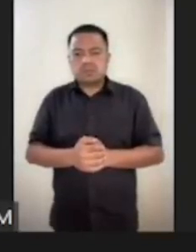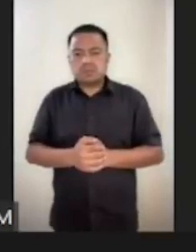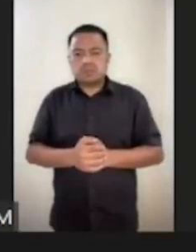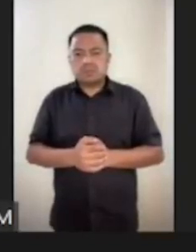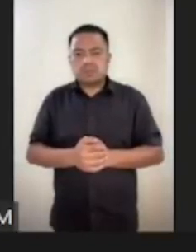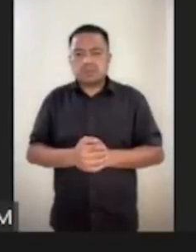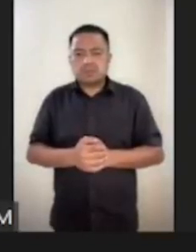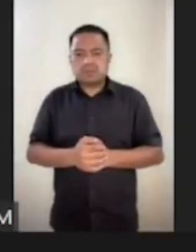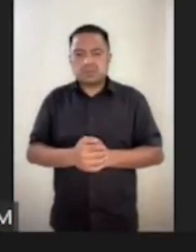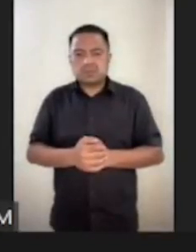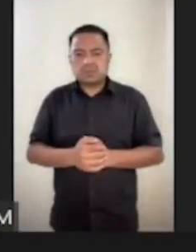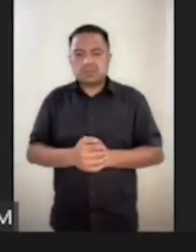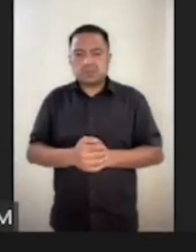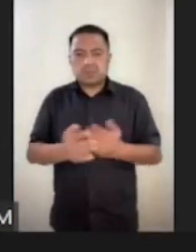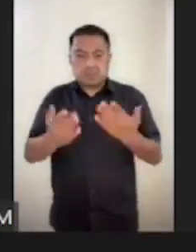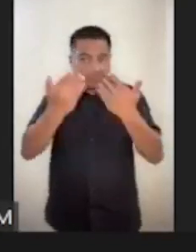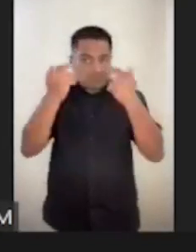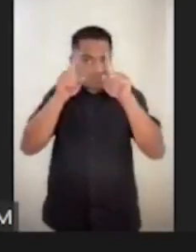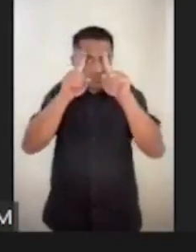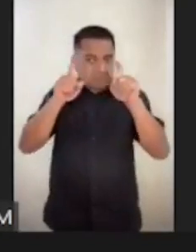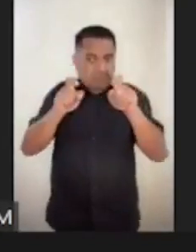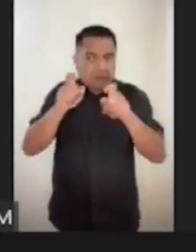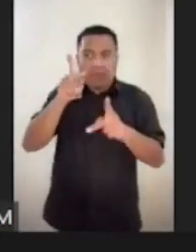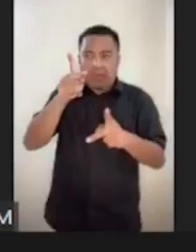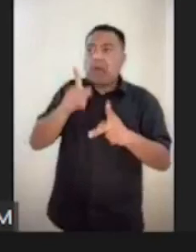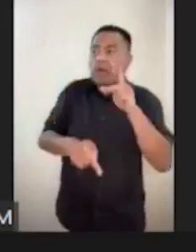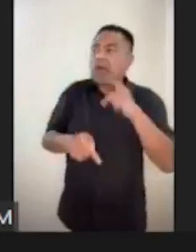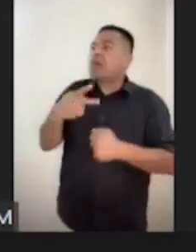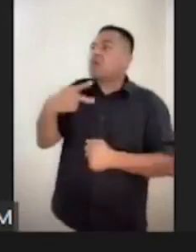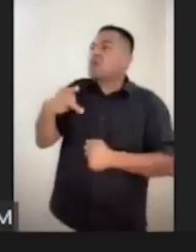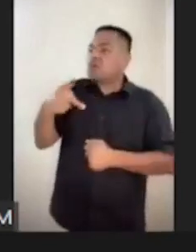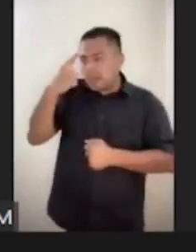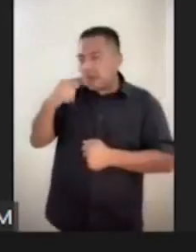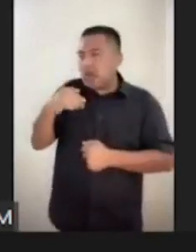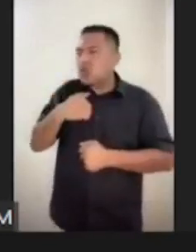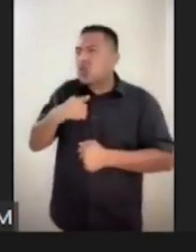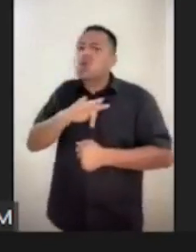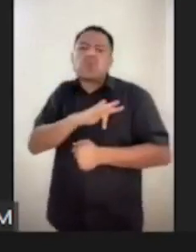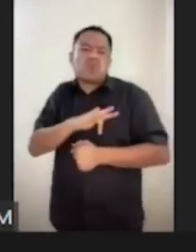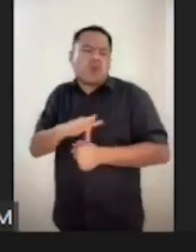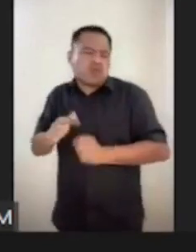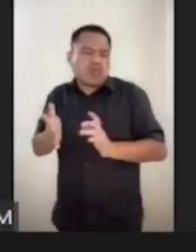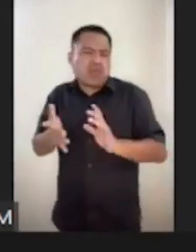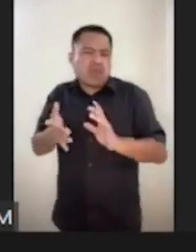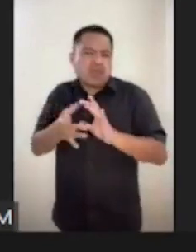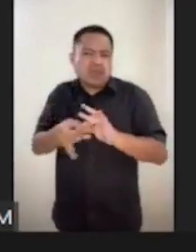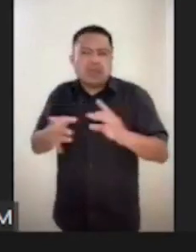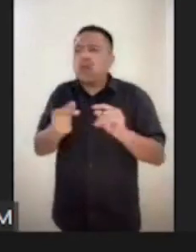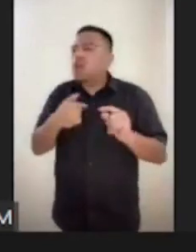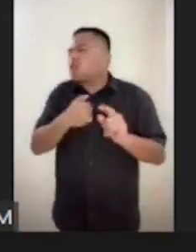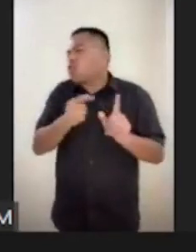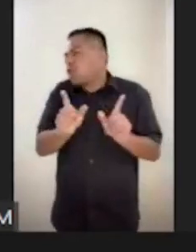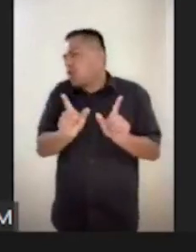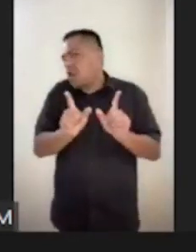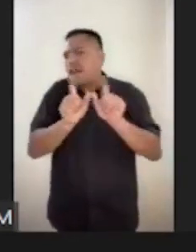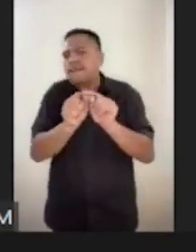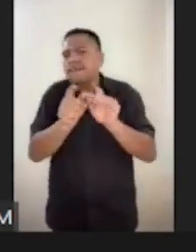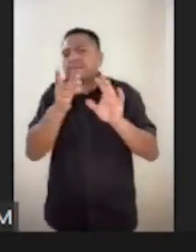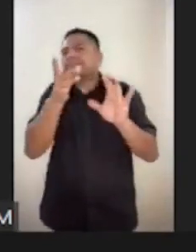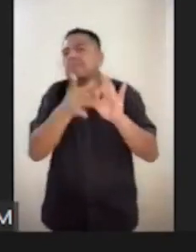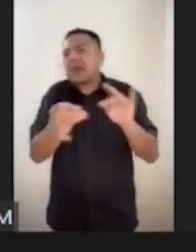Sí, no sé en qué parte se haya quedado para hacer pero yo me refería Ya lo